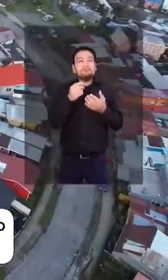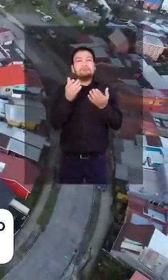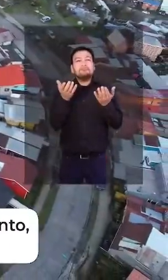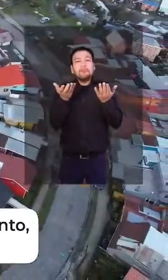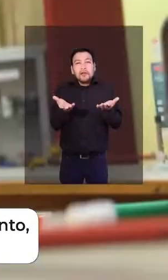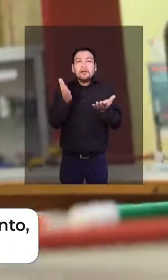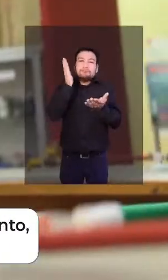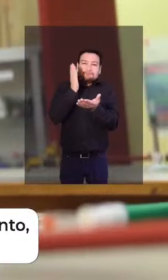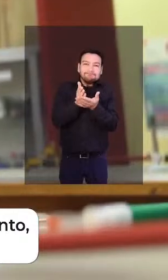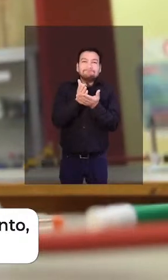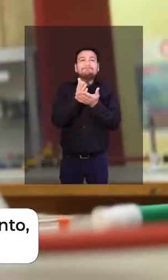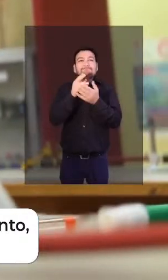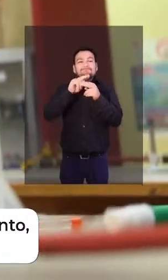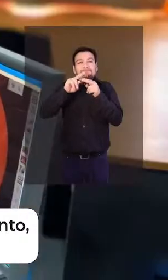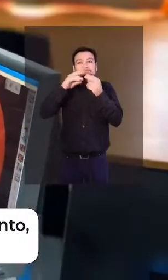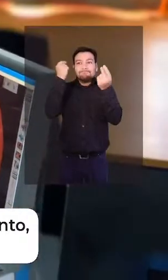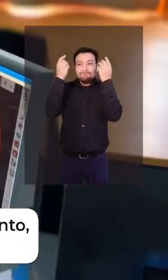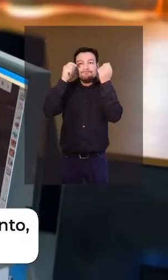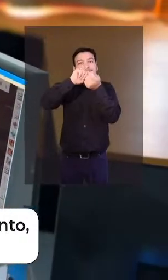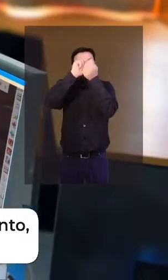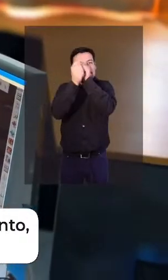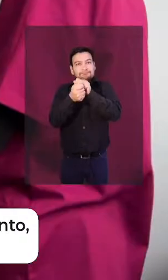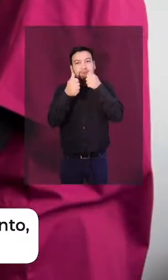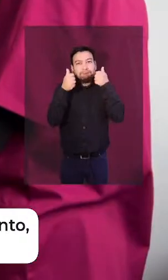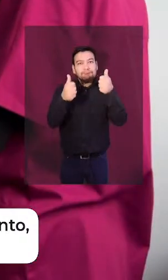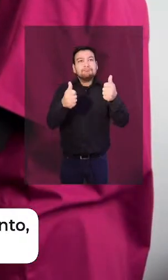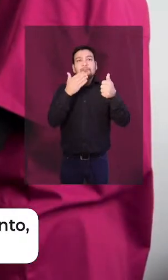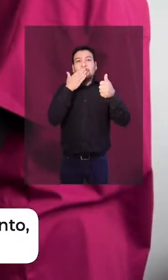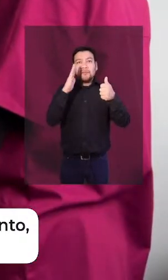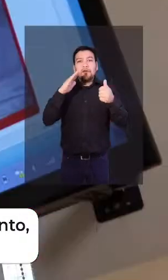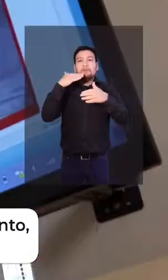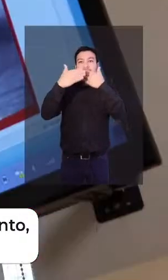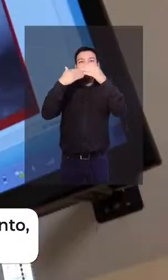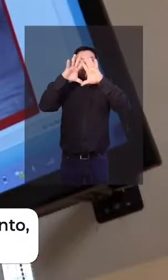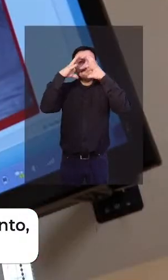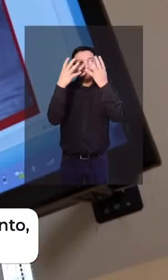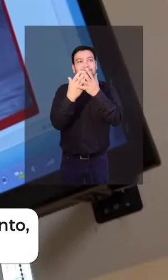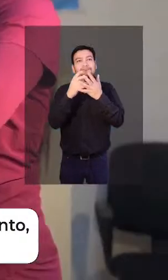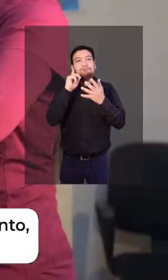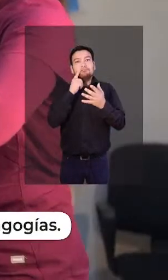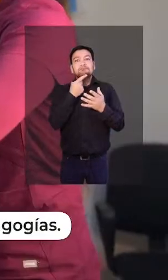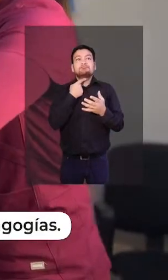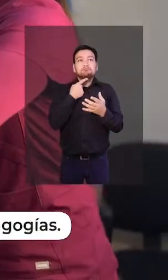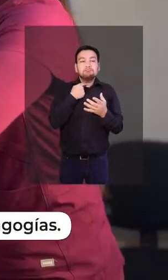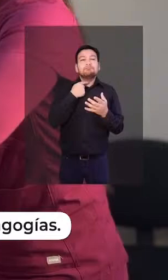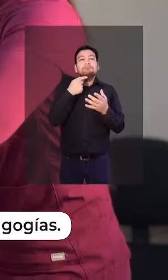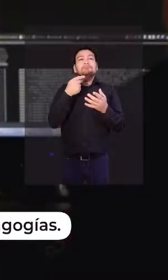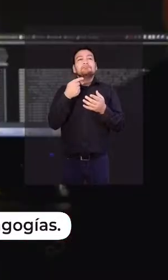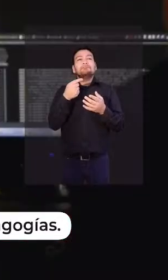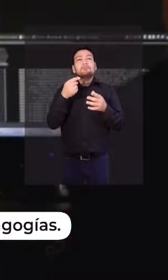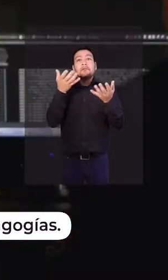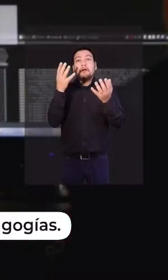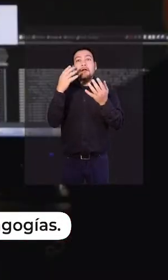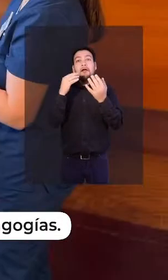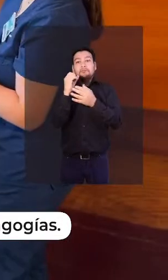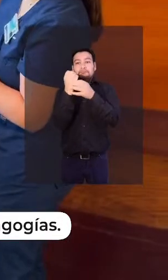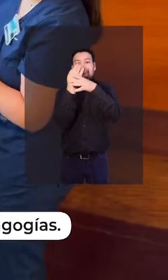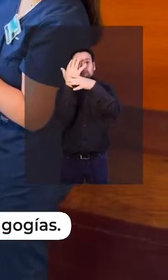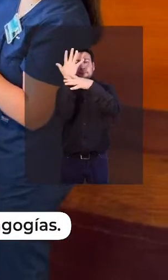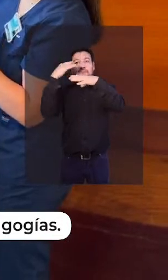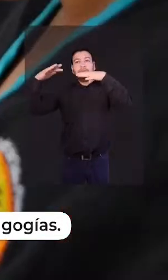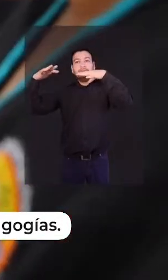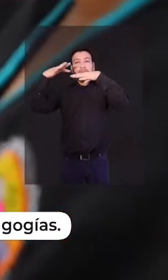regional, abarcando áreas fundamentales del conocimiento como las ciencias sociales, ciencias de la salud,